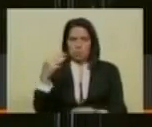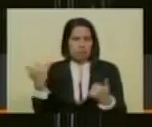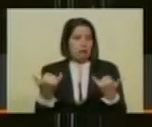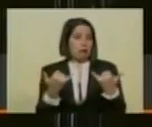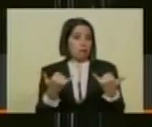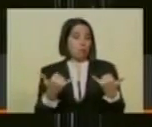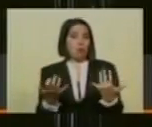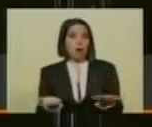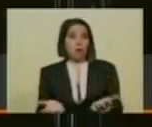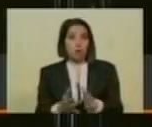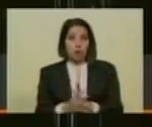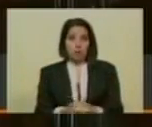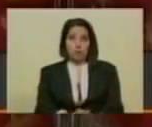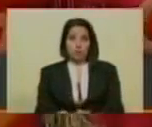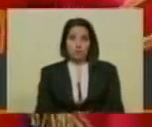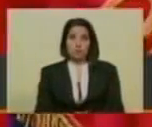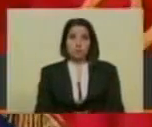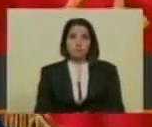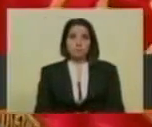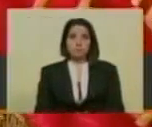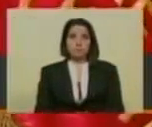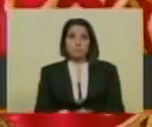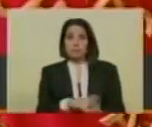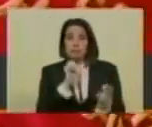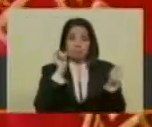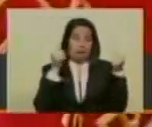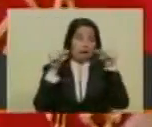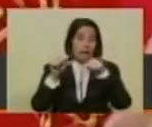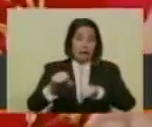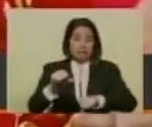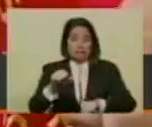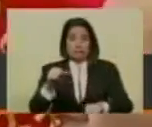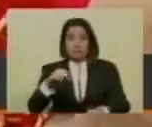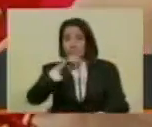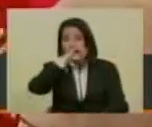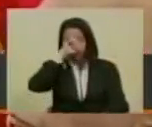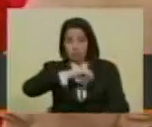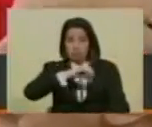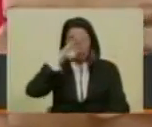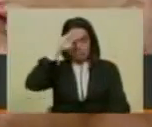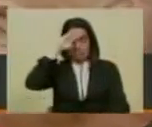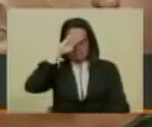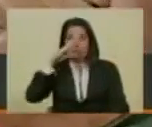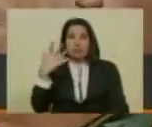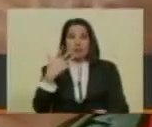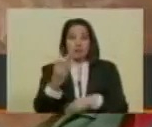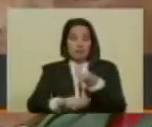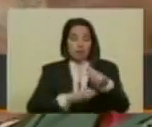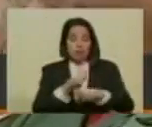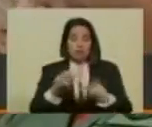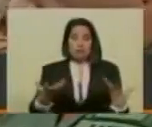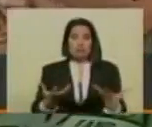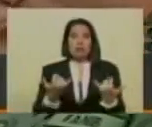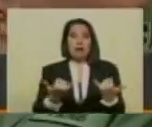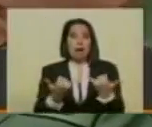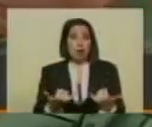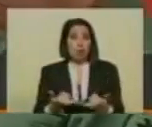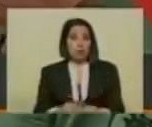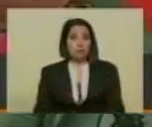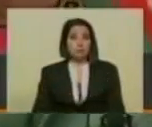alcances y la perversidad y maldad en la planificación y en la ejecución que vivimos